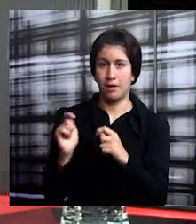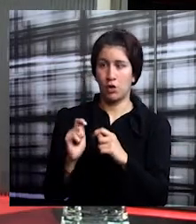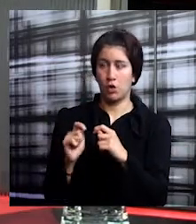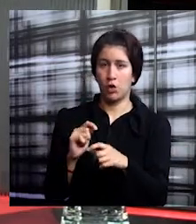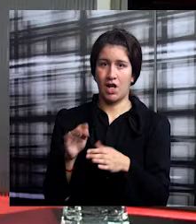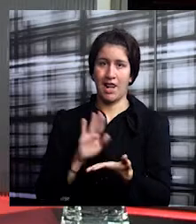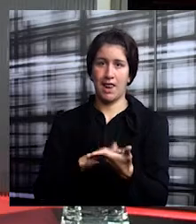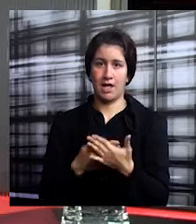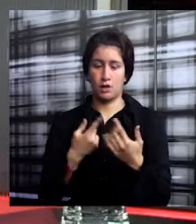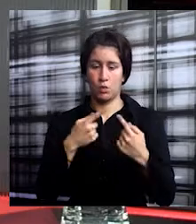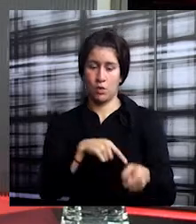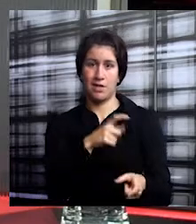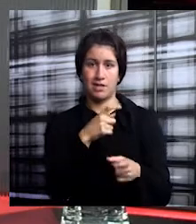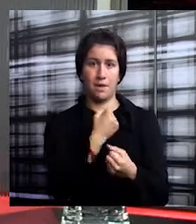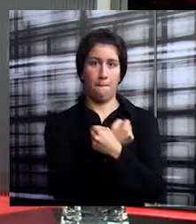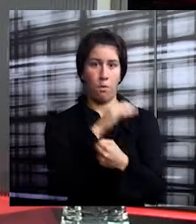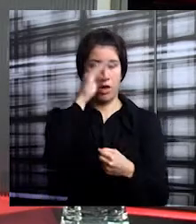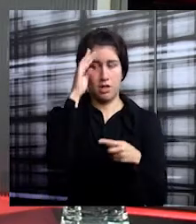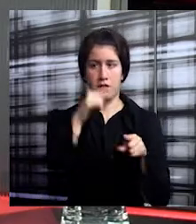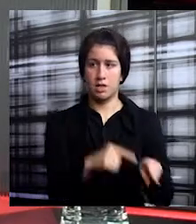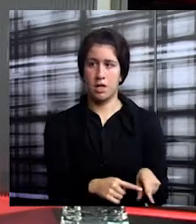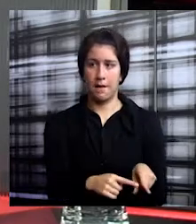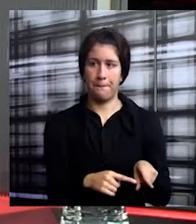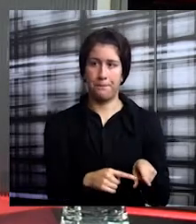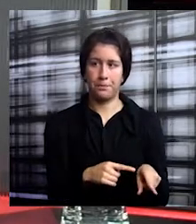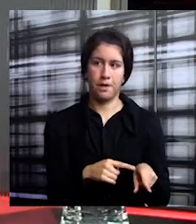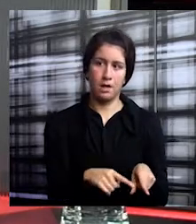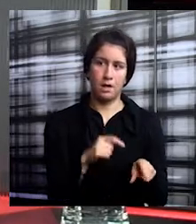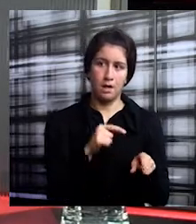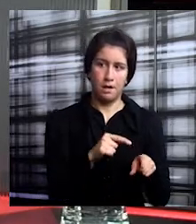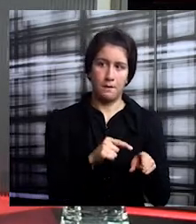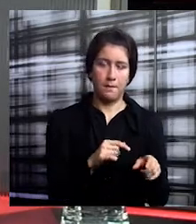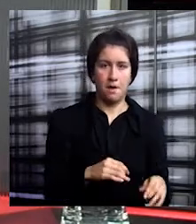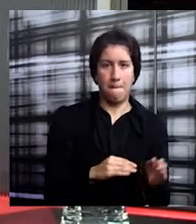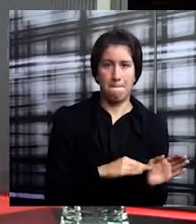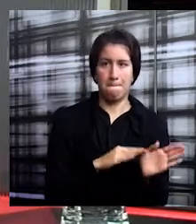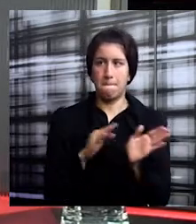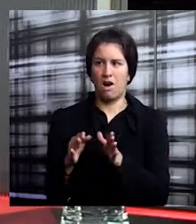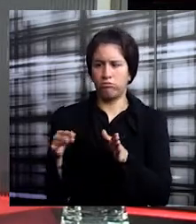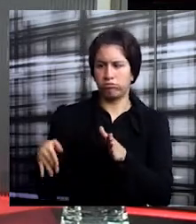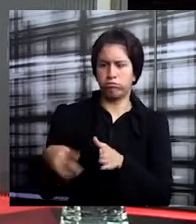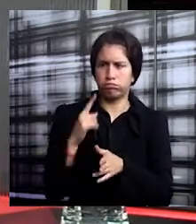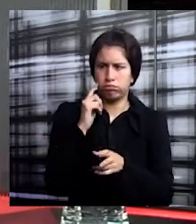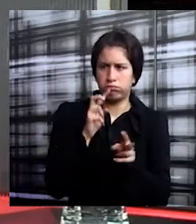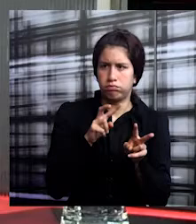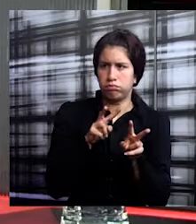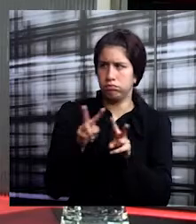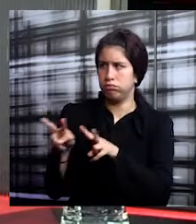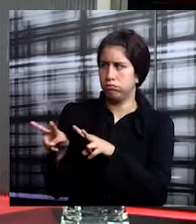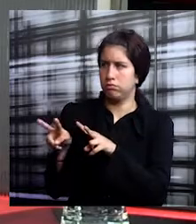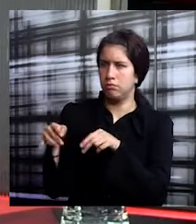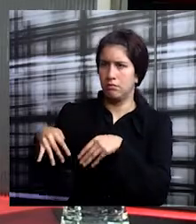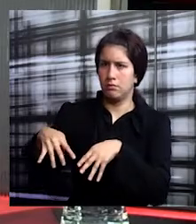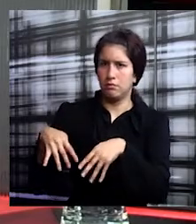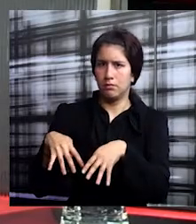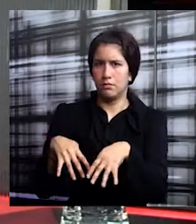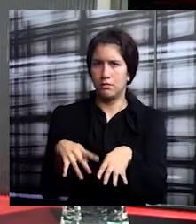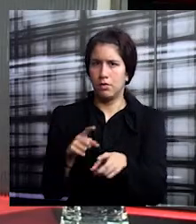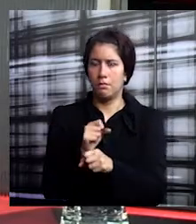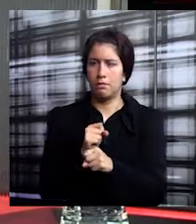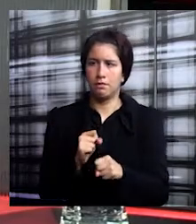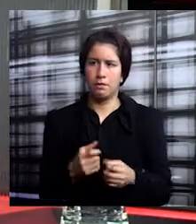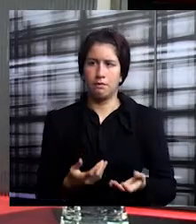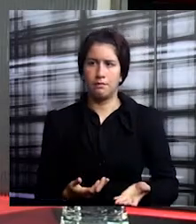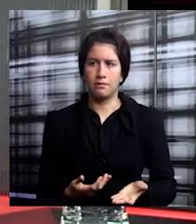literalmente la orden, entonces, y pasa de al lado, el policía tampoco va a poder reaccionar. Entonces, en consecuencia, va a tener que dejarlo que robe. Y el sujeto que sigue